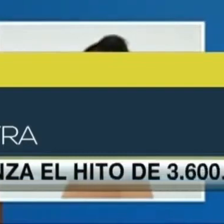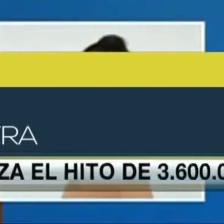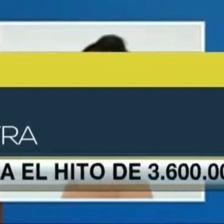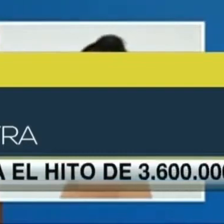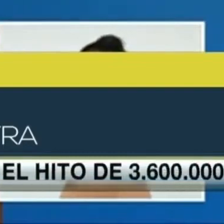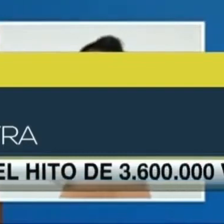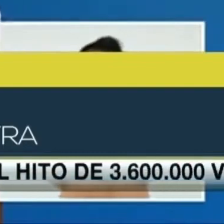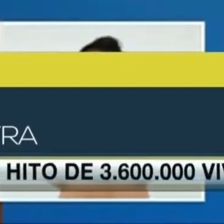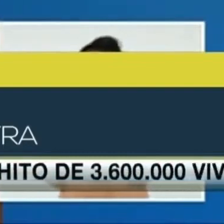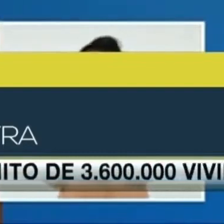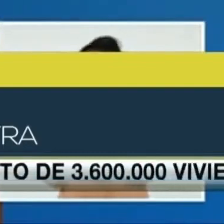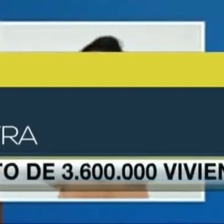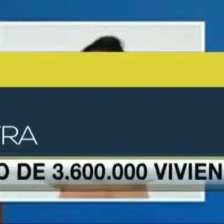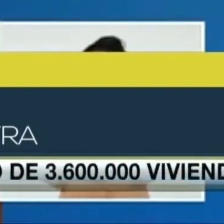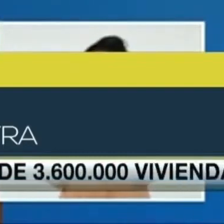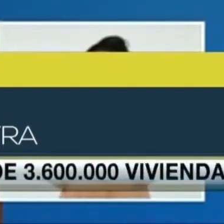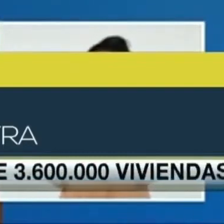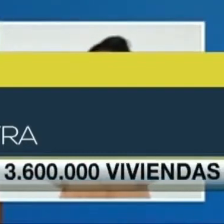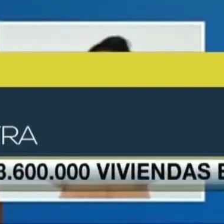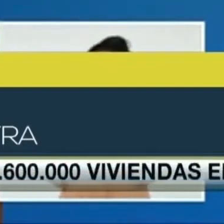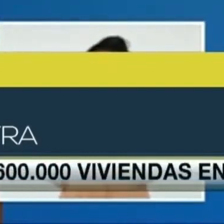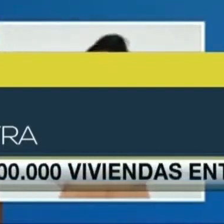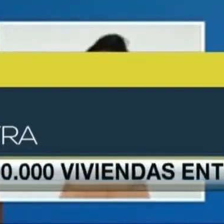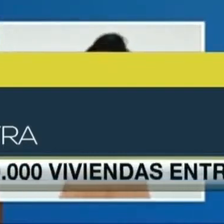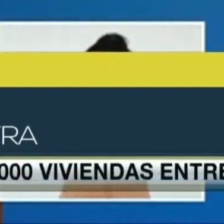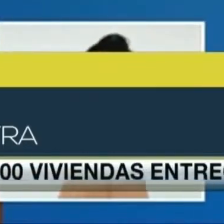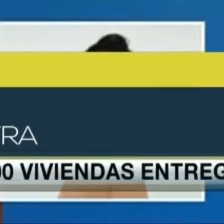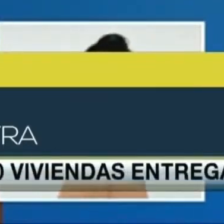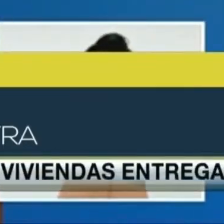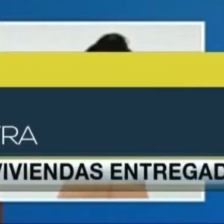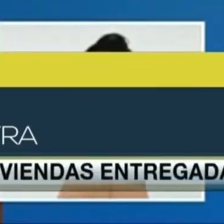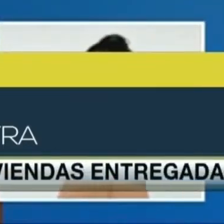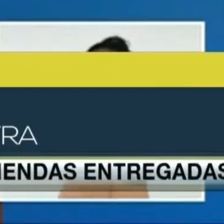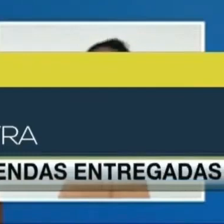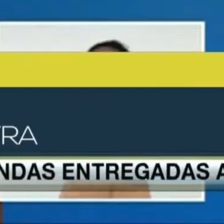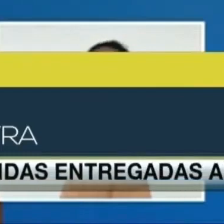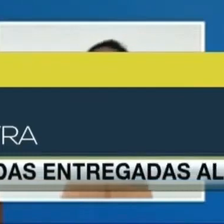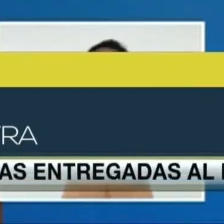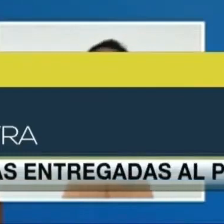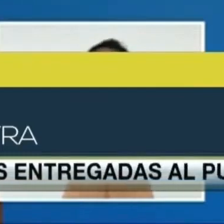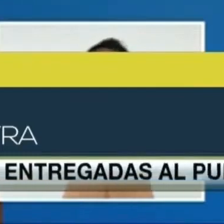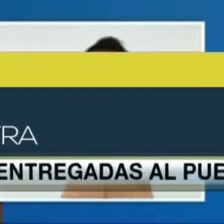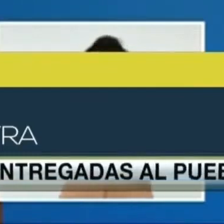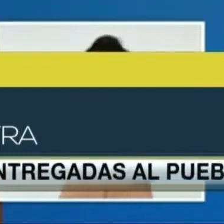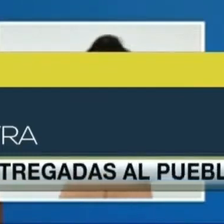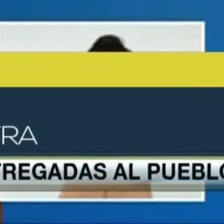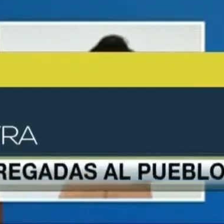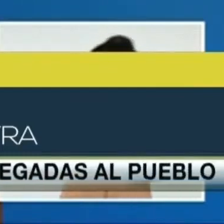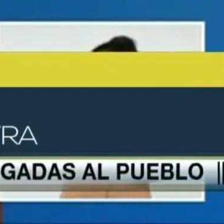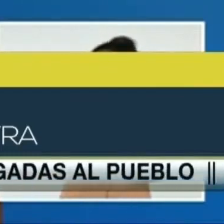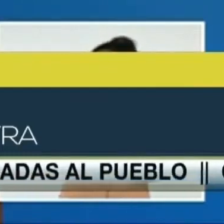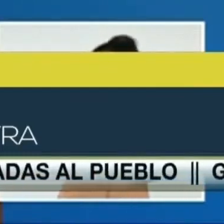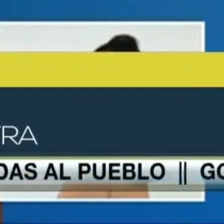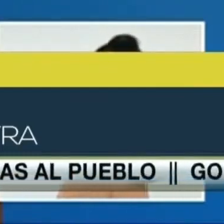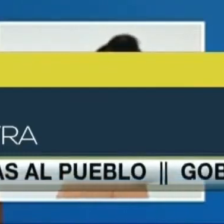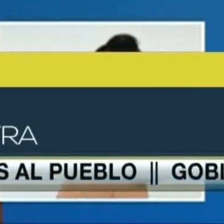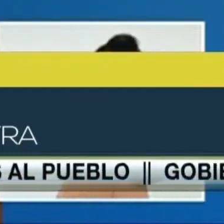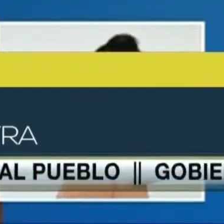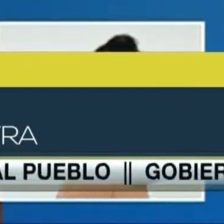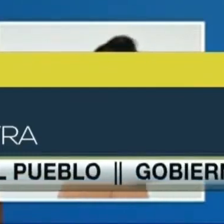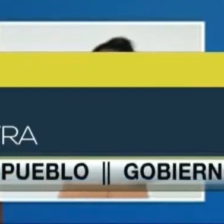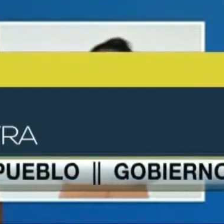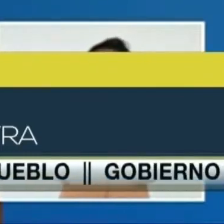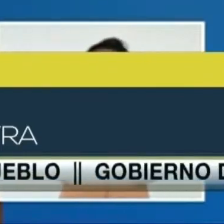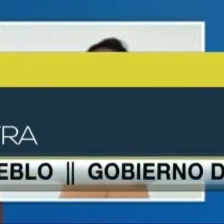y que la compañía tramitadora cubana percibía también una comisión financiera